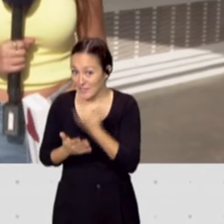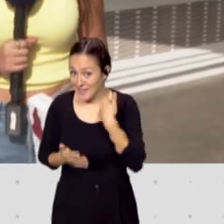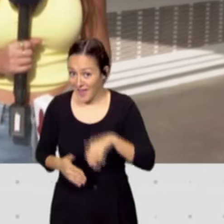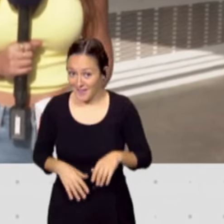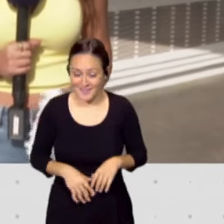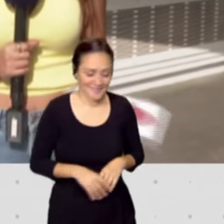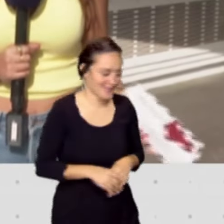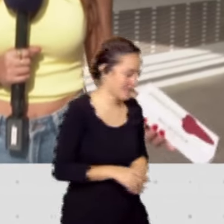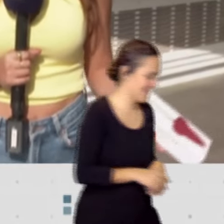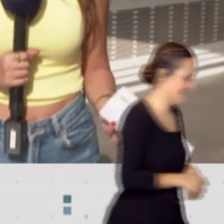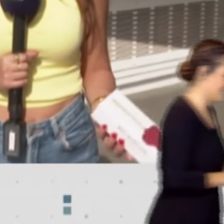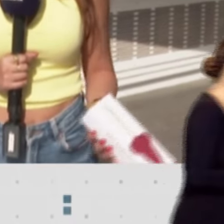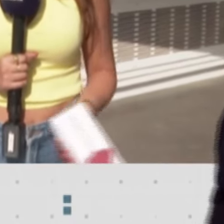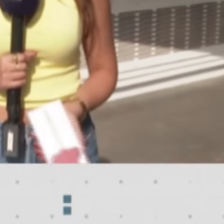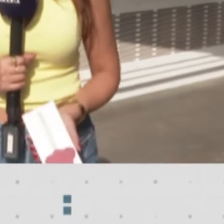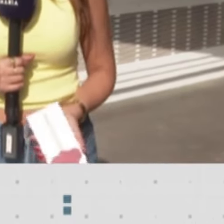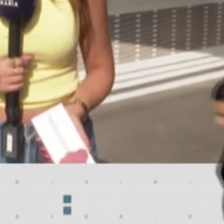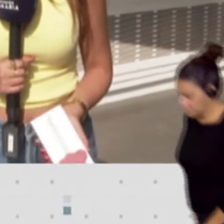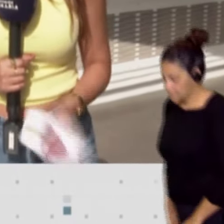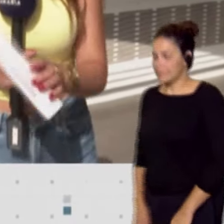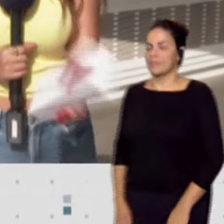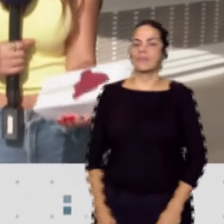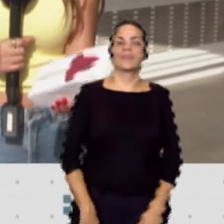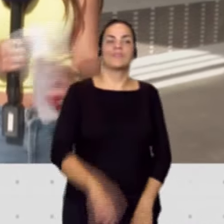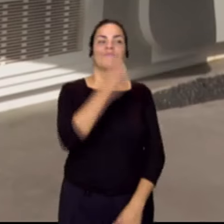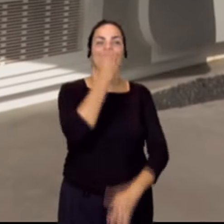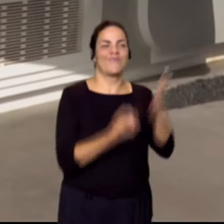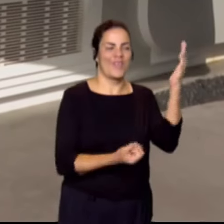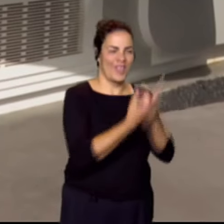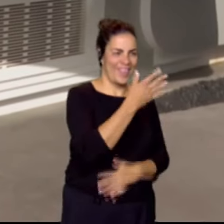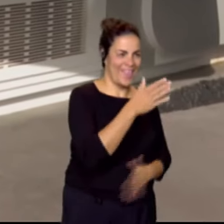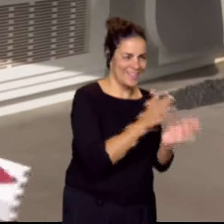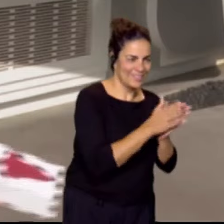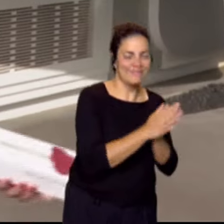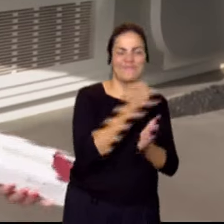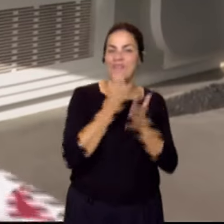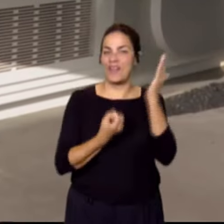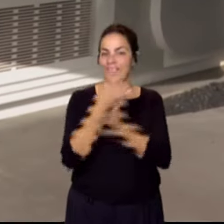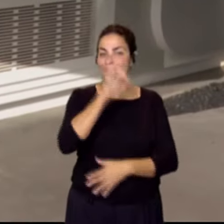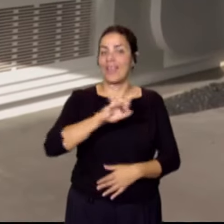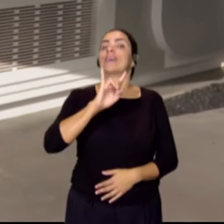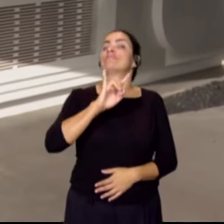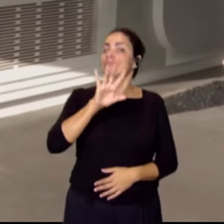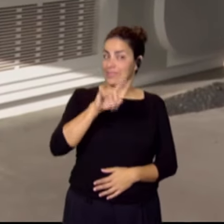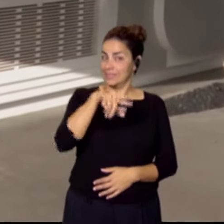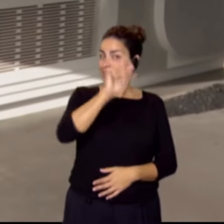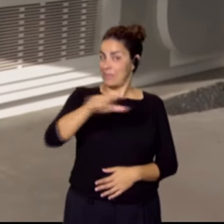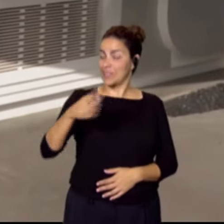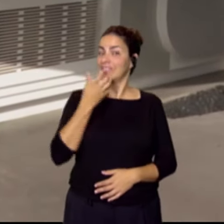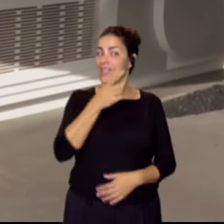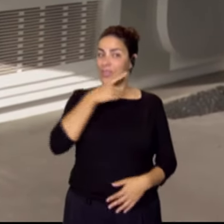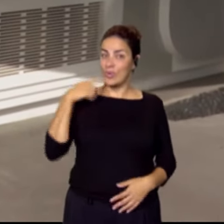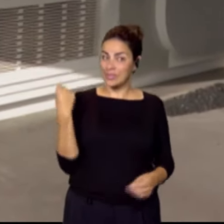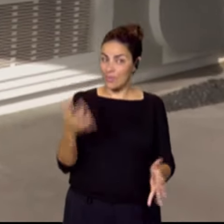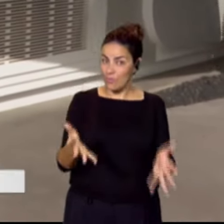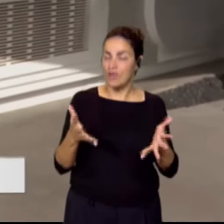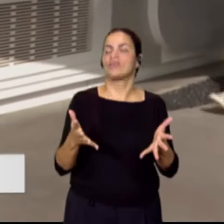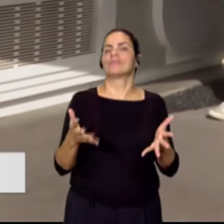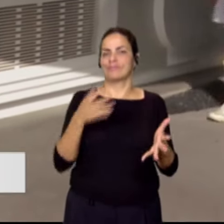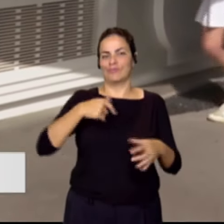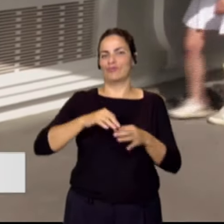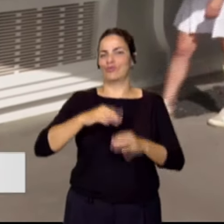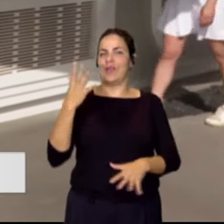probarlos Buenos días Antonio Buenos días Canarias Pues sí todos aquellos golosos aquellos a los que les guste el dulce están de enorabuena